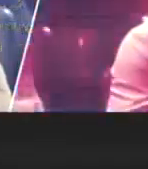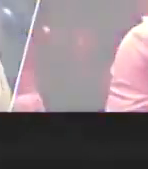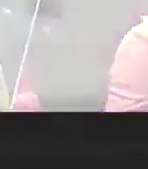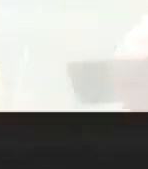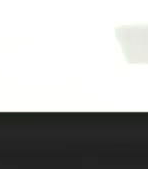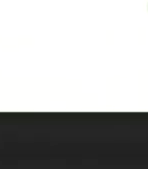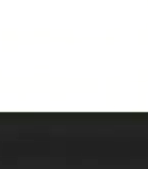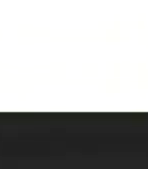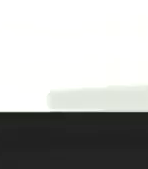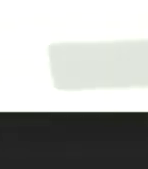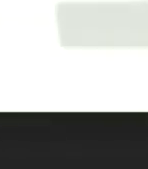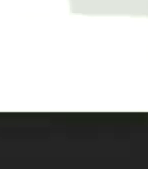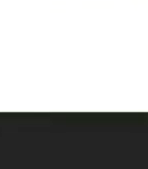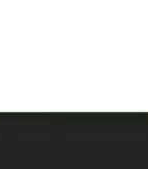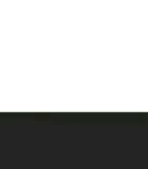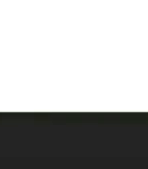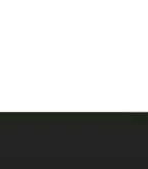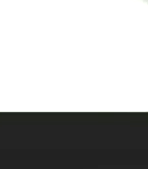2023-2024.